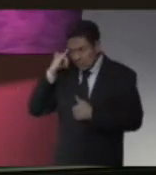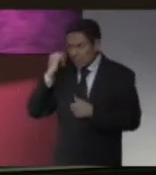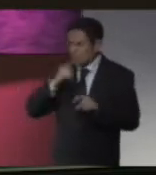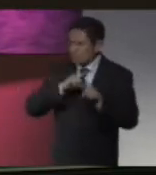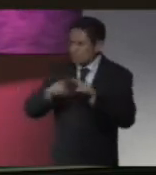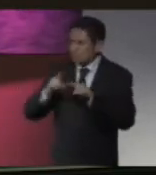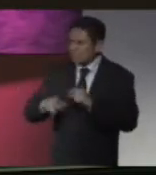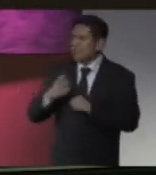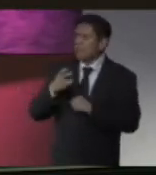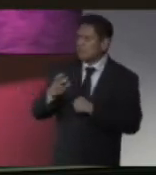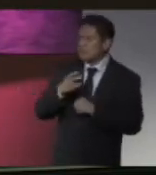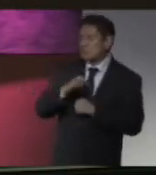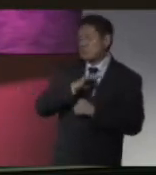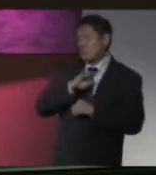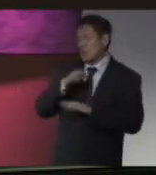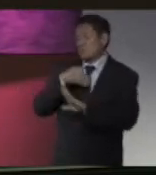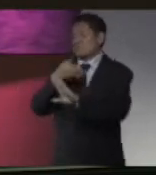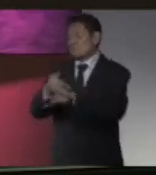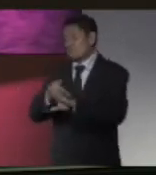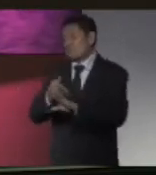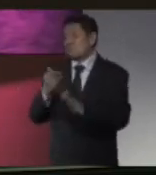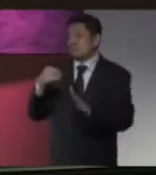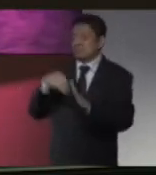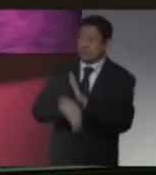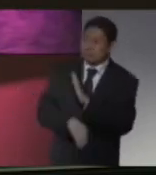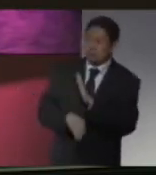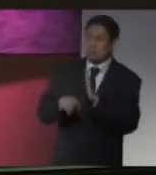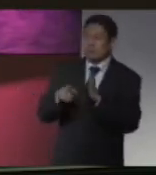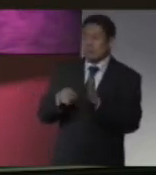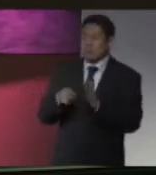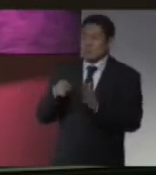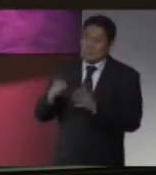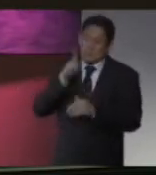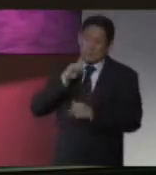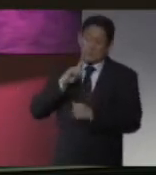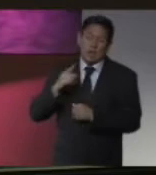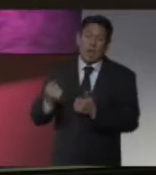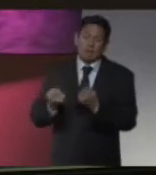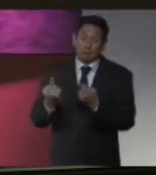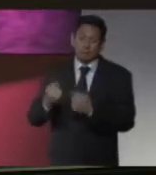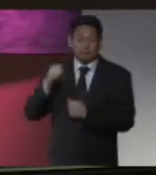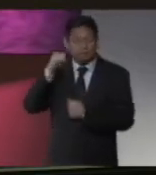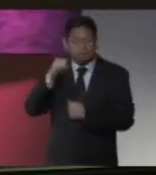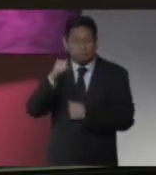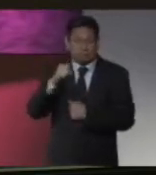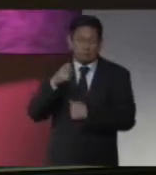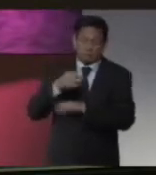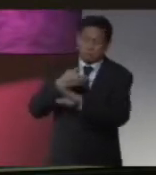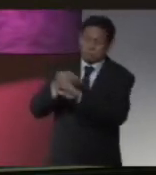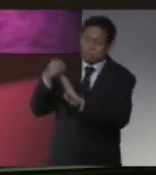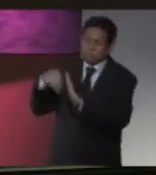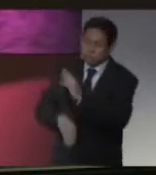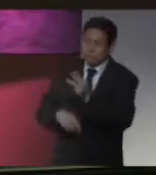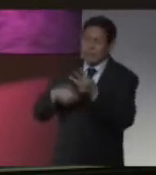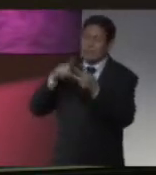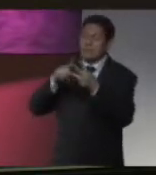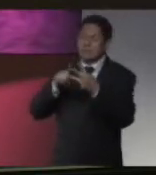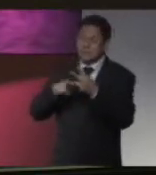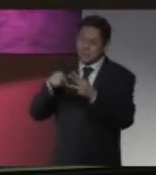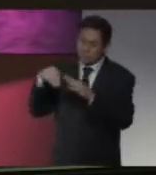indígenas en las que viven las mujeres en resistencia. ¿Cómo afecta esto? En tercer lugar, ¿cómo afecta